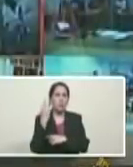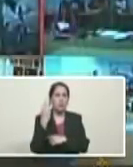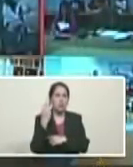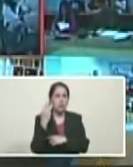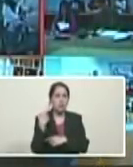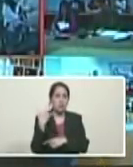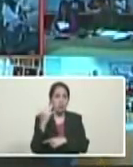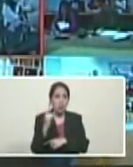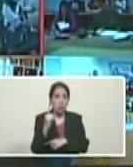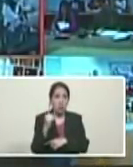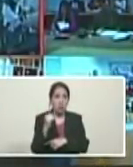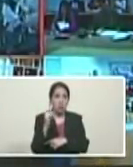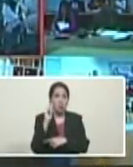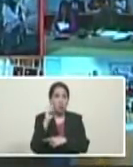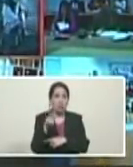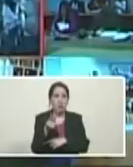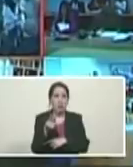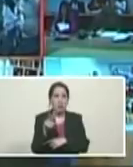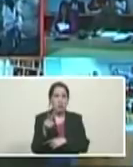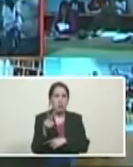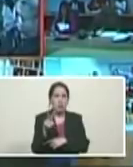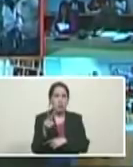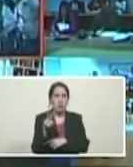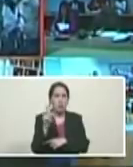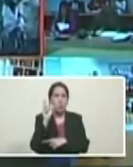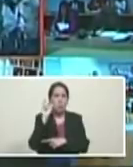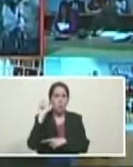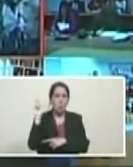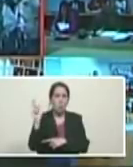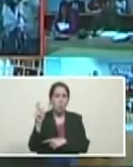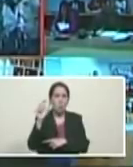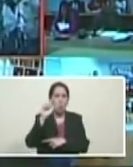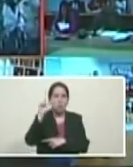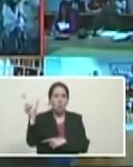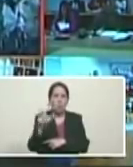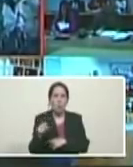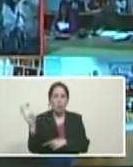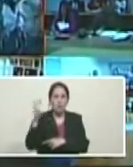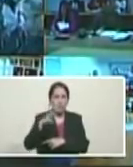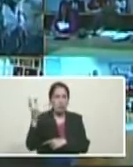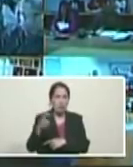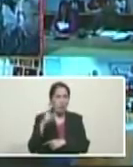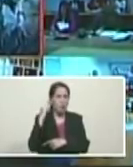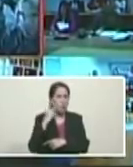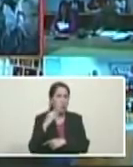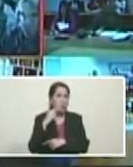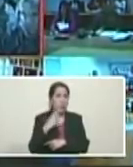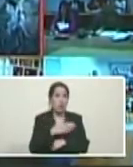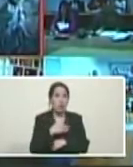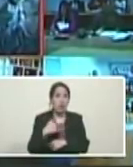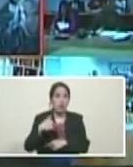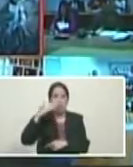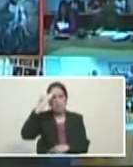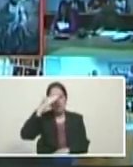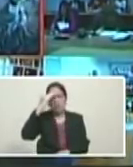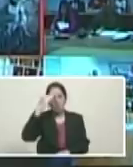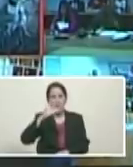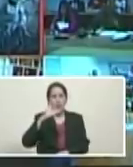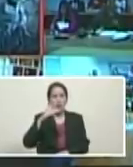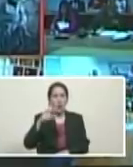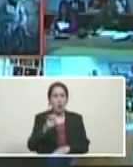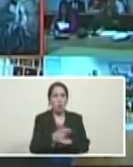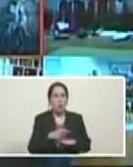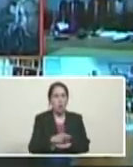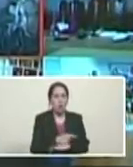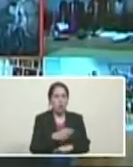se encuentra en combate en guayana liberando goyana quiero saludar al gobernador del estado bolívar